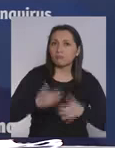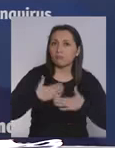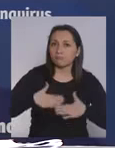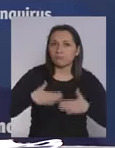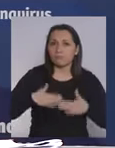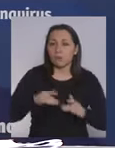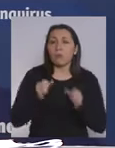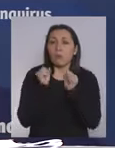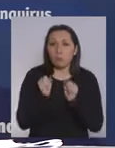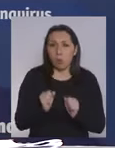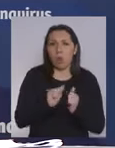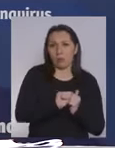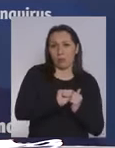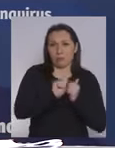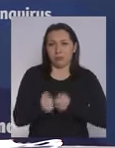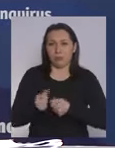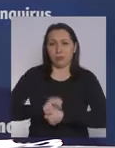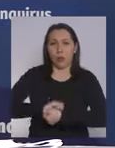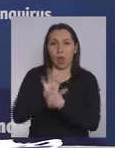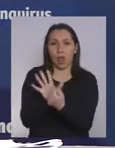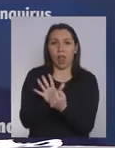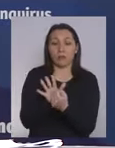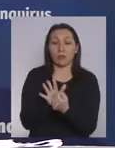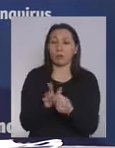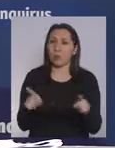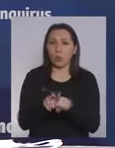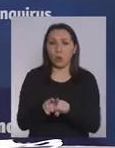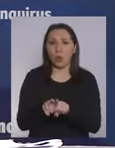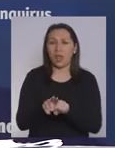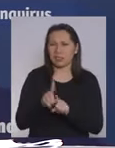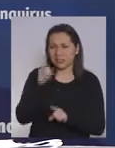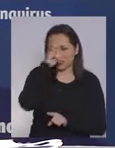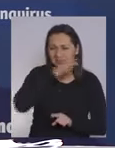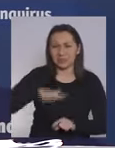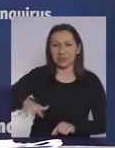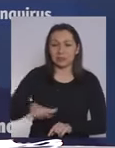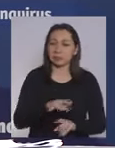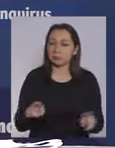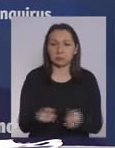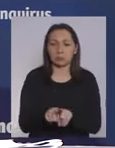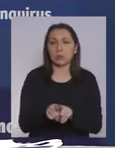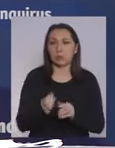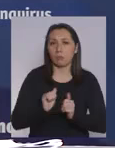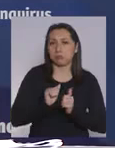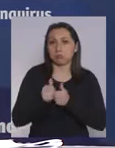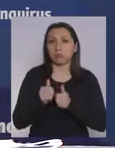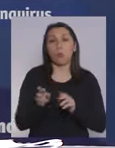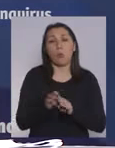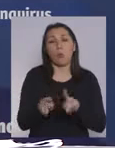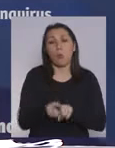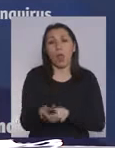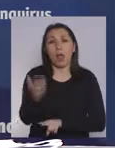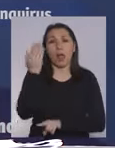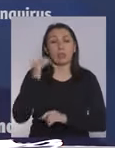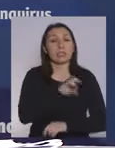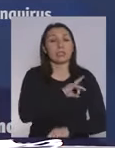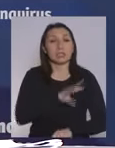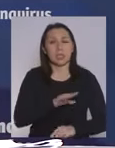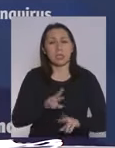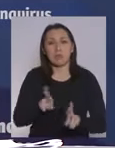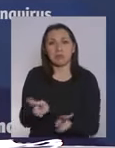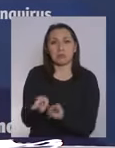podemos derrotar al virus a pesar de todas las vicisitudes así como chile se ha recuperado de terremotos